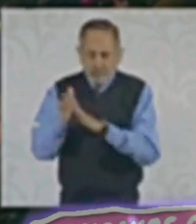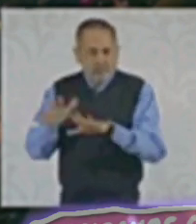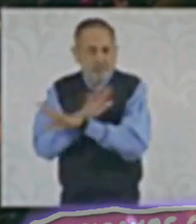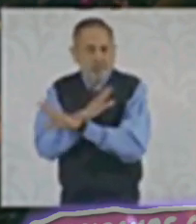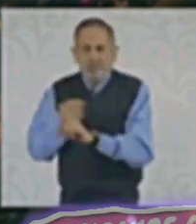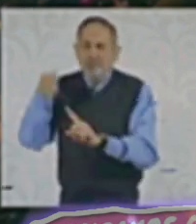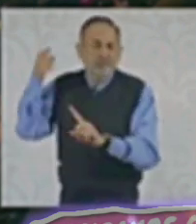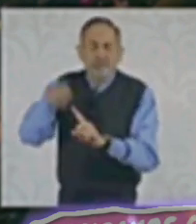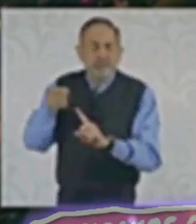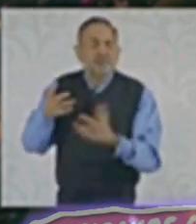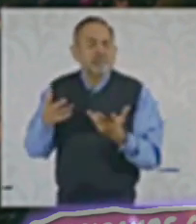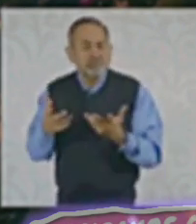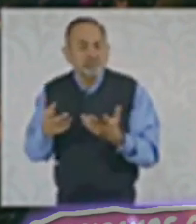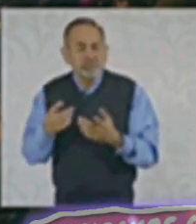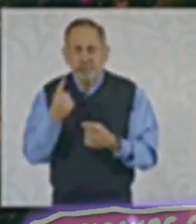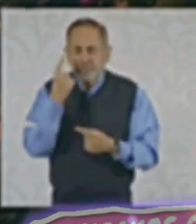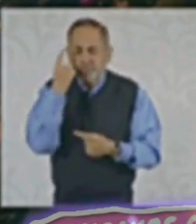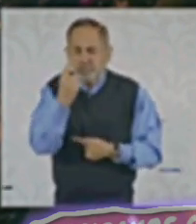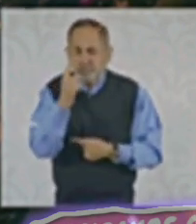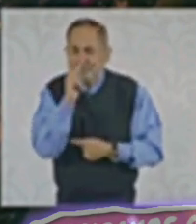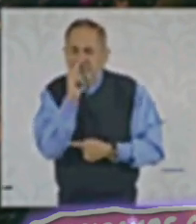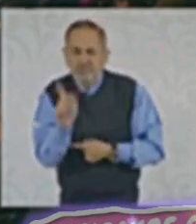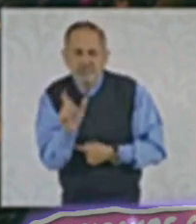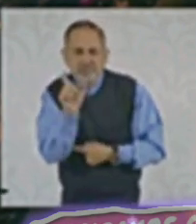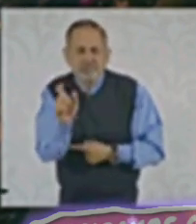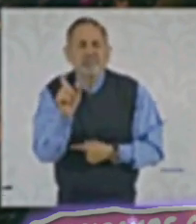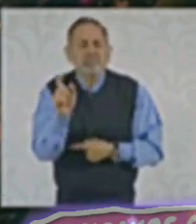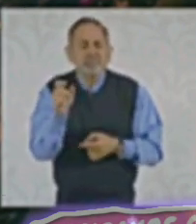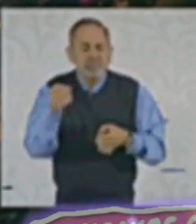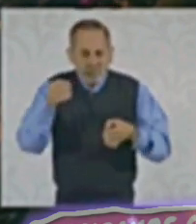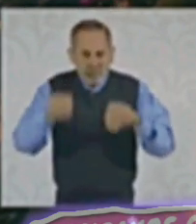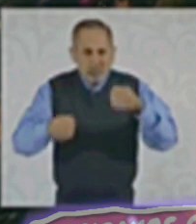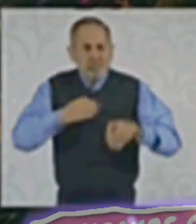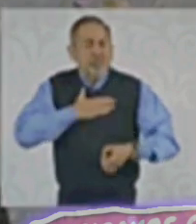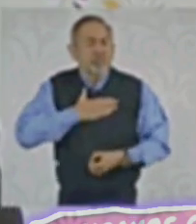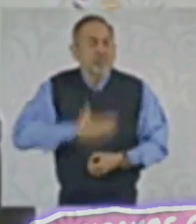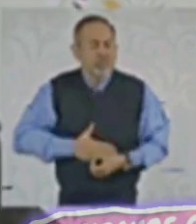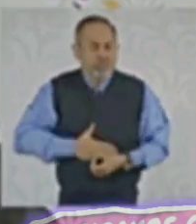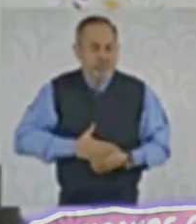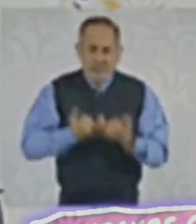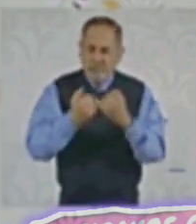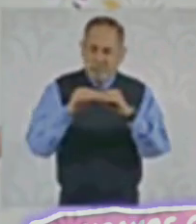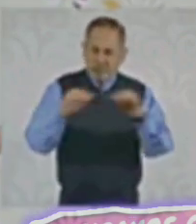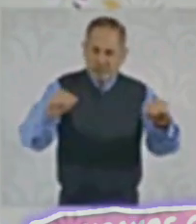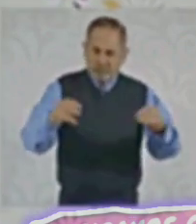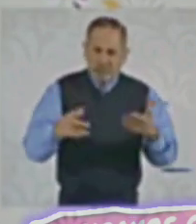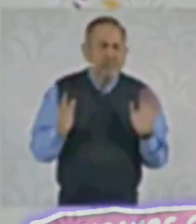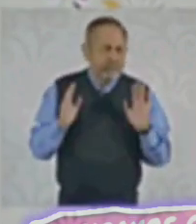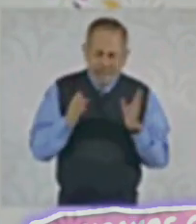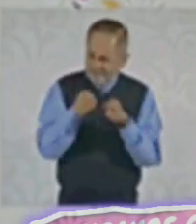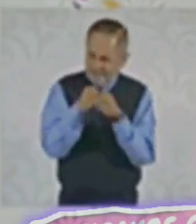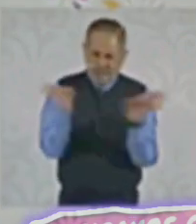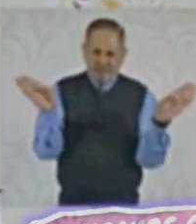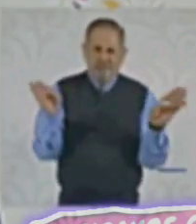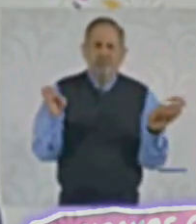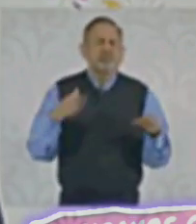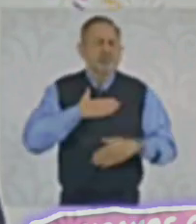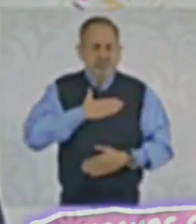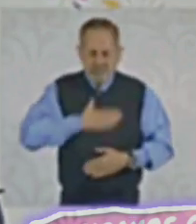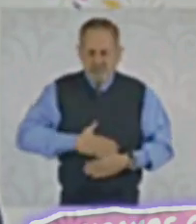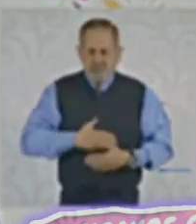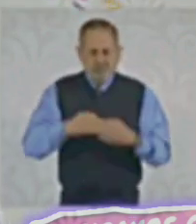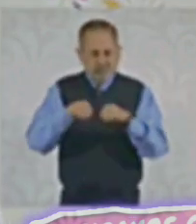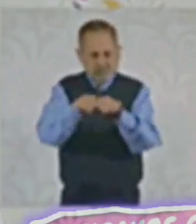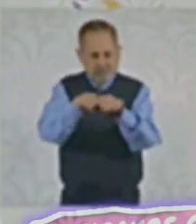centrales, pero tiene una palabra que es justicia, en su ámbito más amplio.